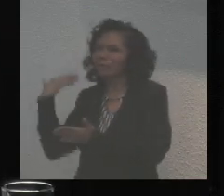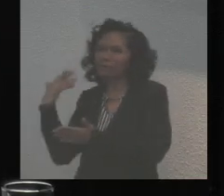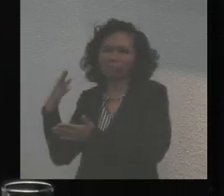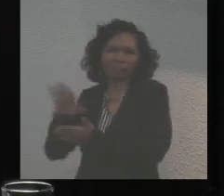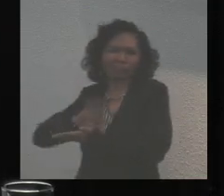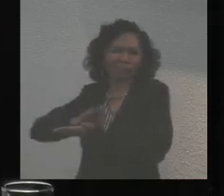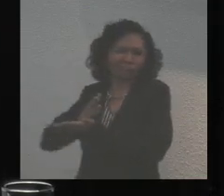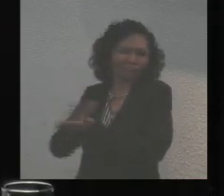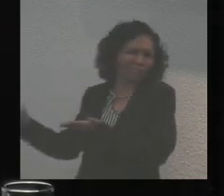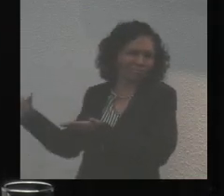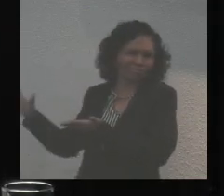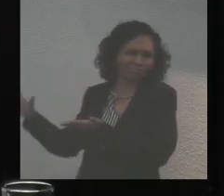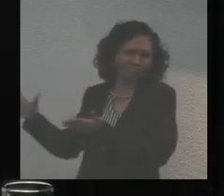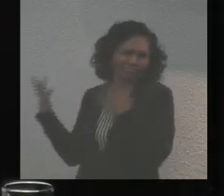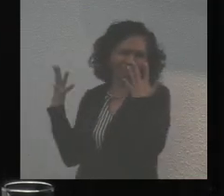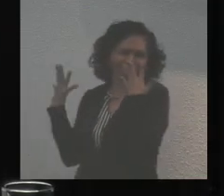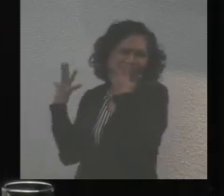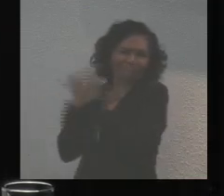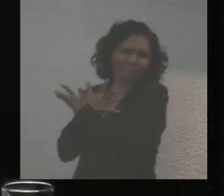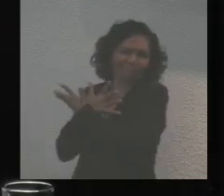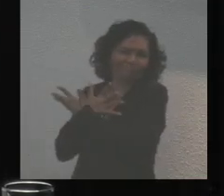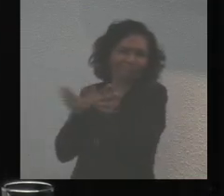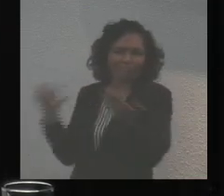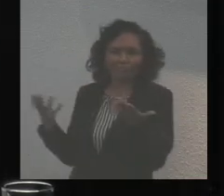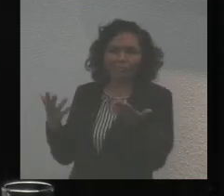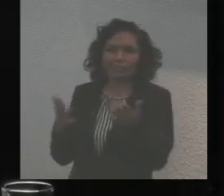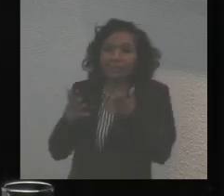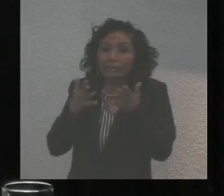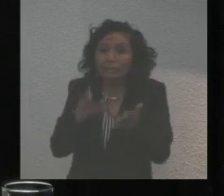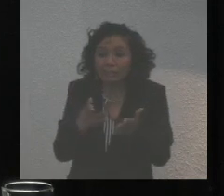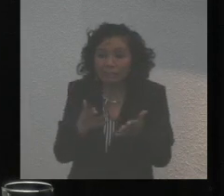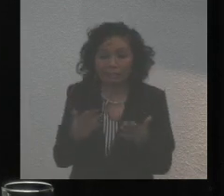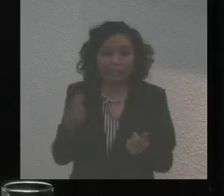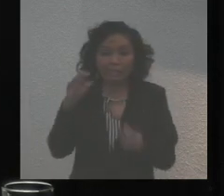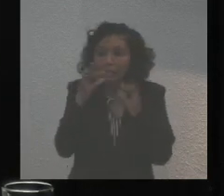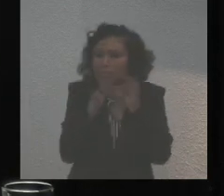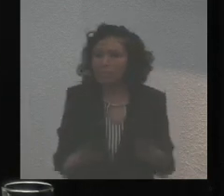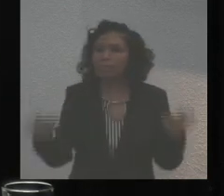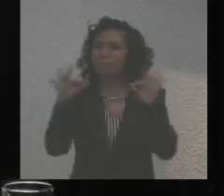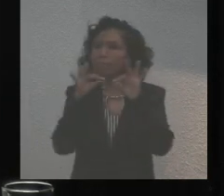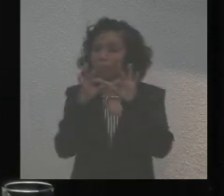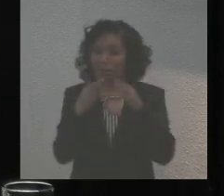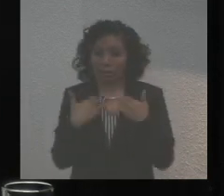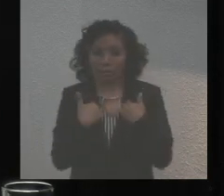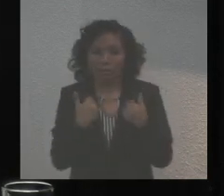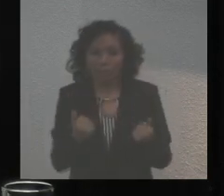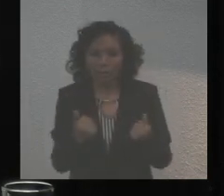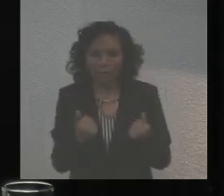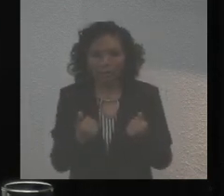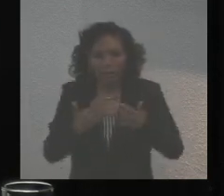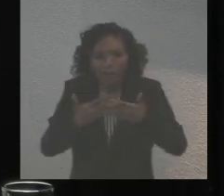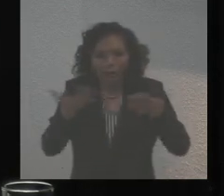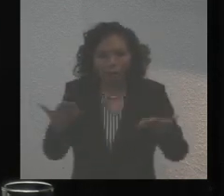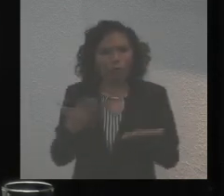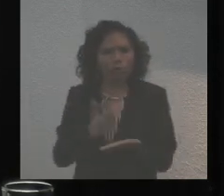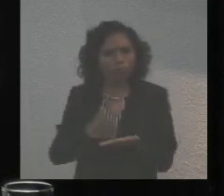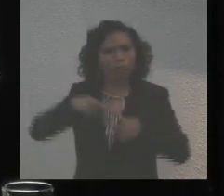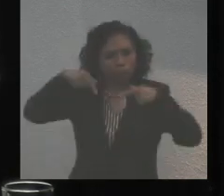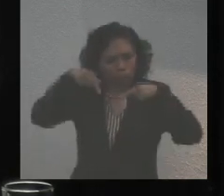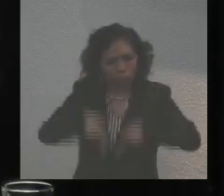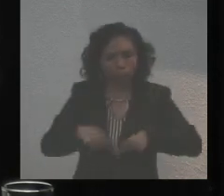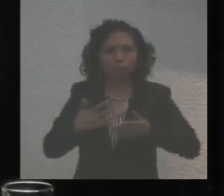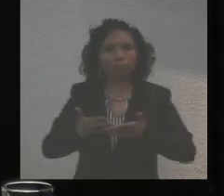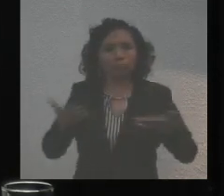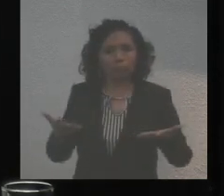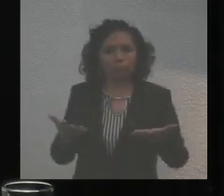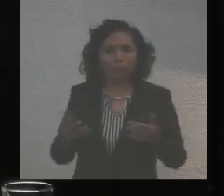veces nos llenó de frustraciones. Es imprescindible entender que es necesario actuar en el presente, pero